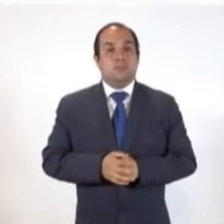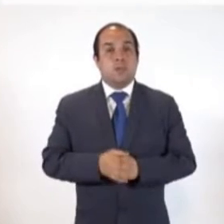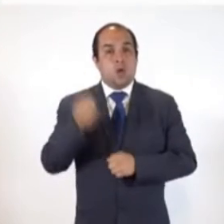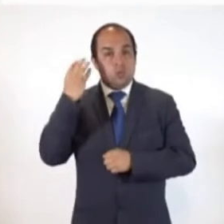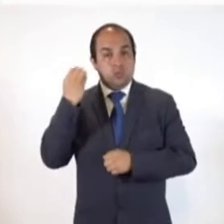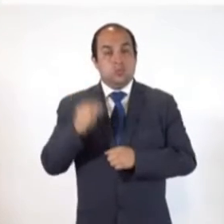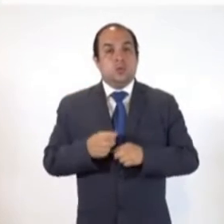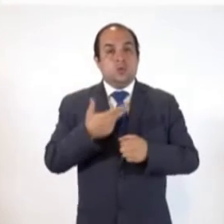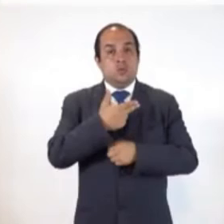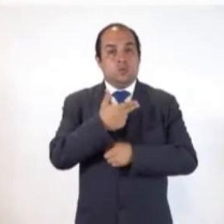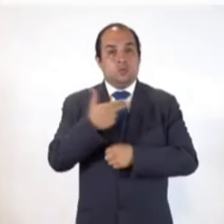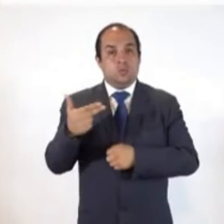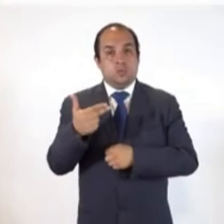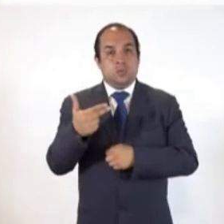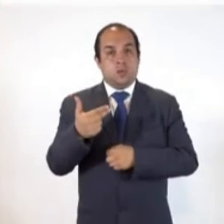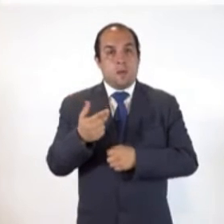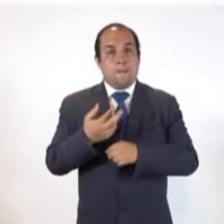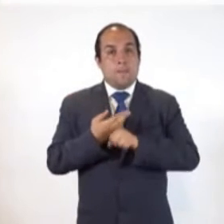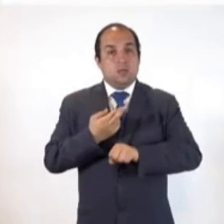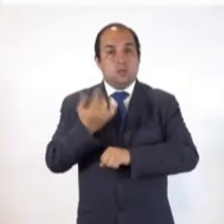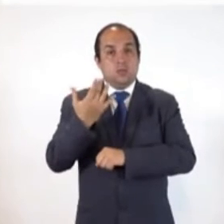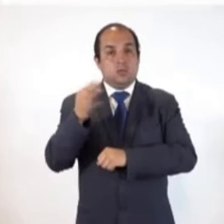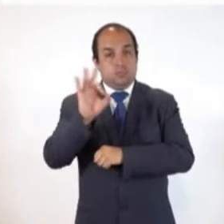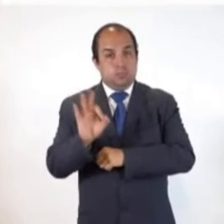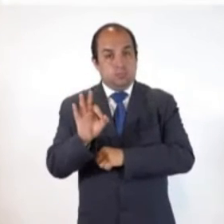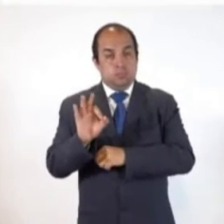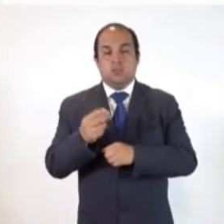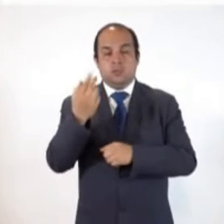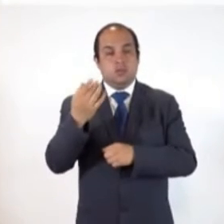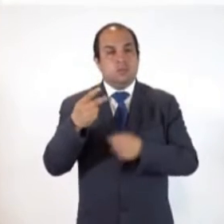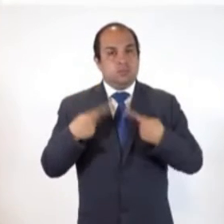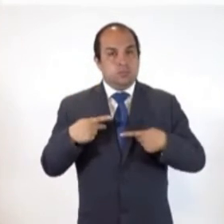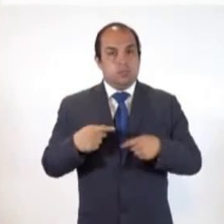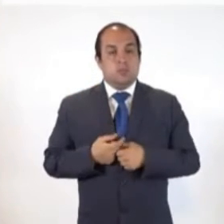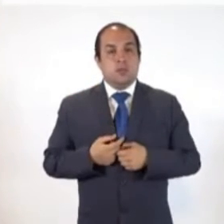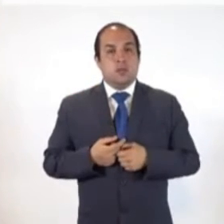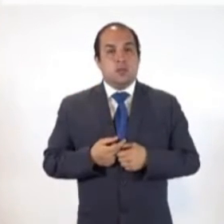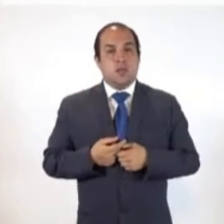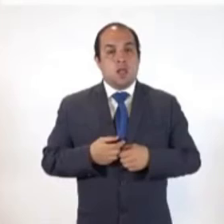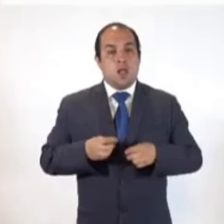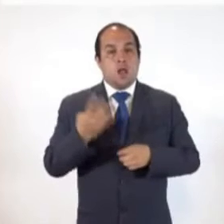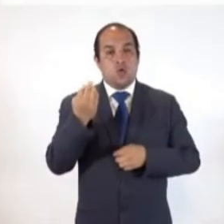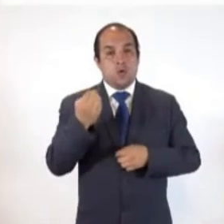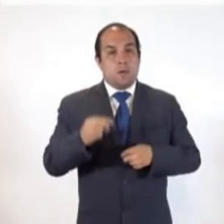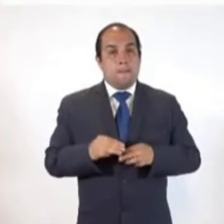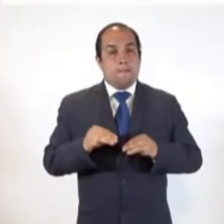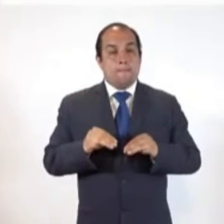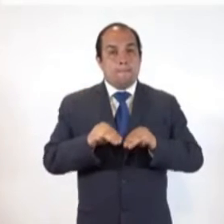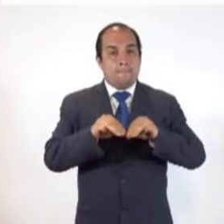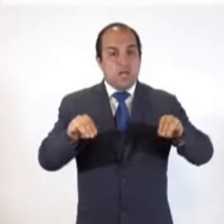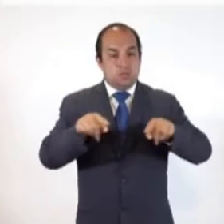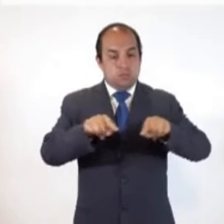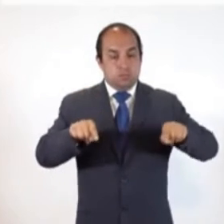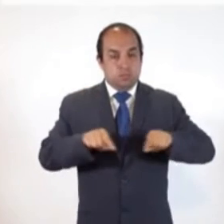hoteles con un máximo de 50 personas y un mínimo de 9 metros cuadrados por persona. Esto lo